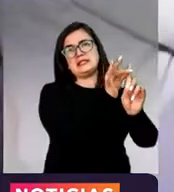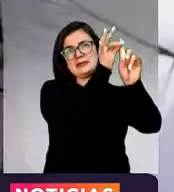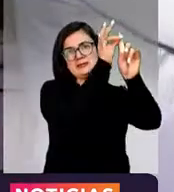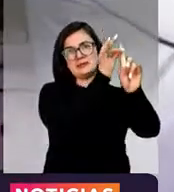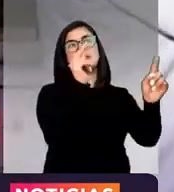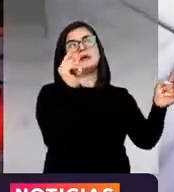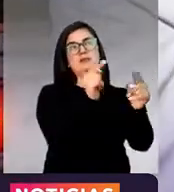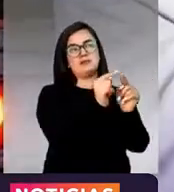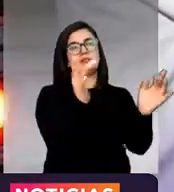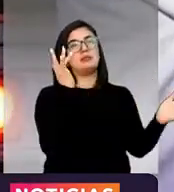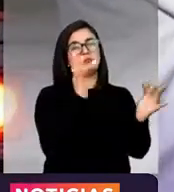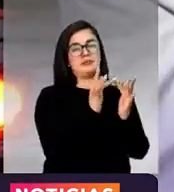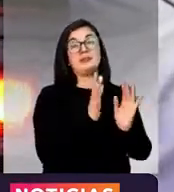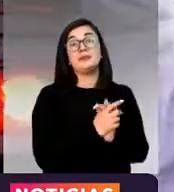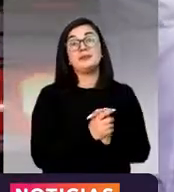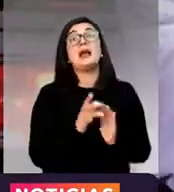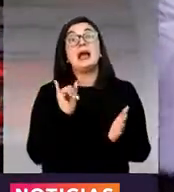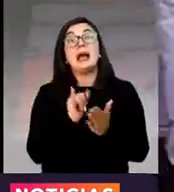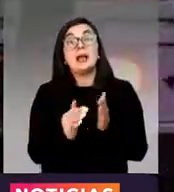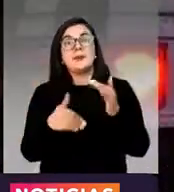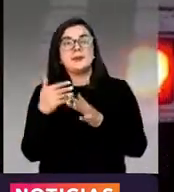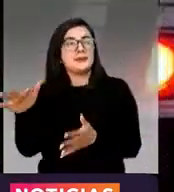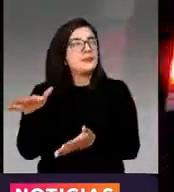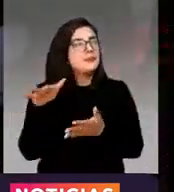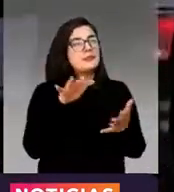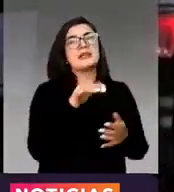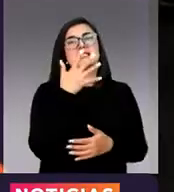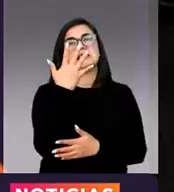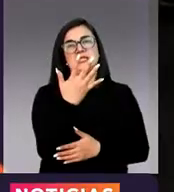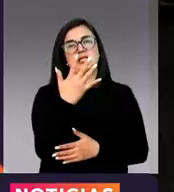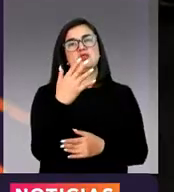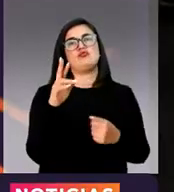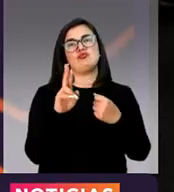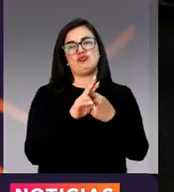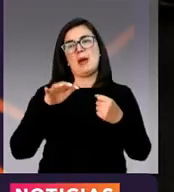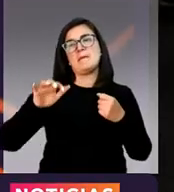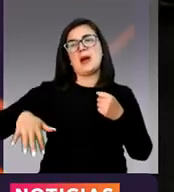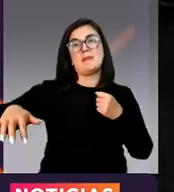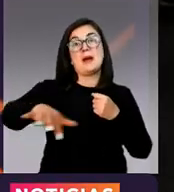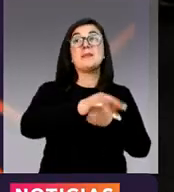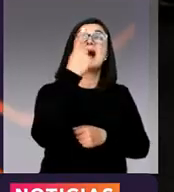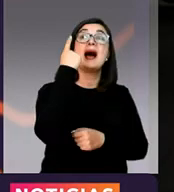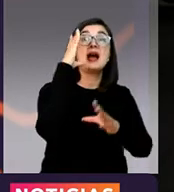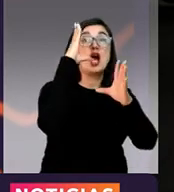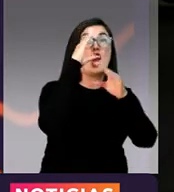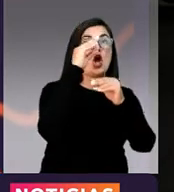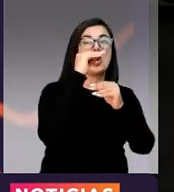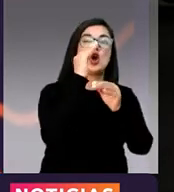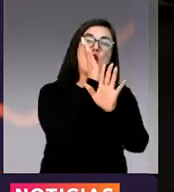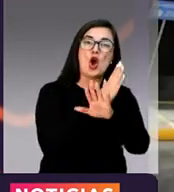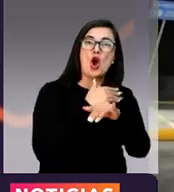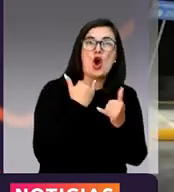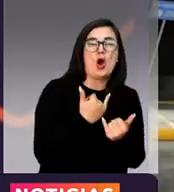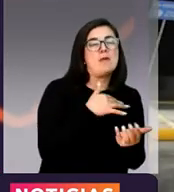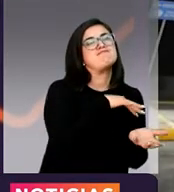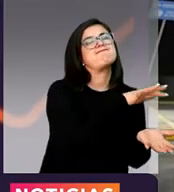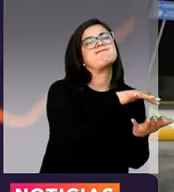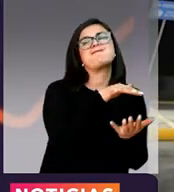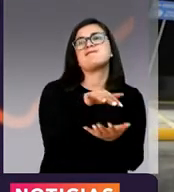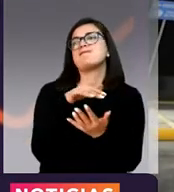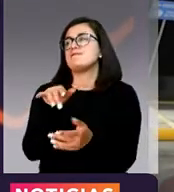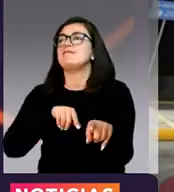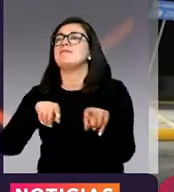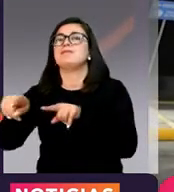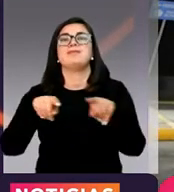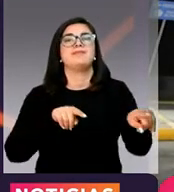tienen. Para esta primera entrega se establecieron 5 rutas que durante la noche de ayer y el transcurso de la mañana de hoy se encargaron de llevar las